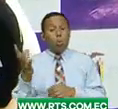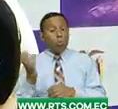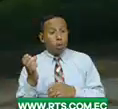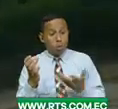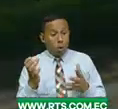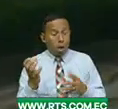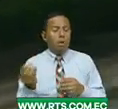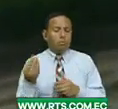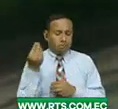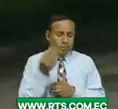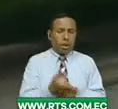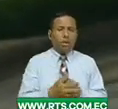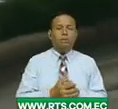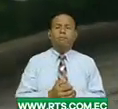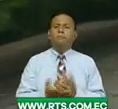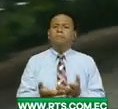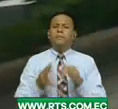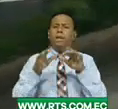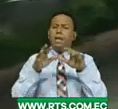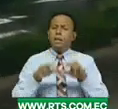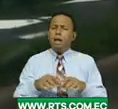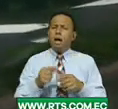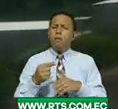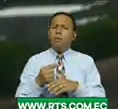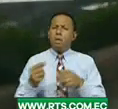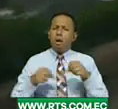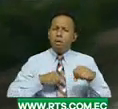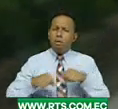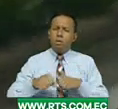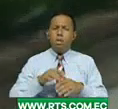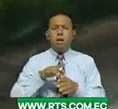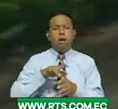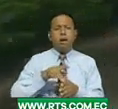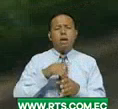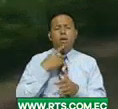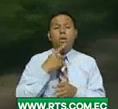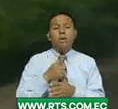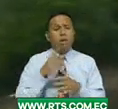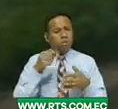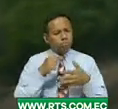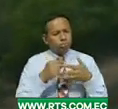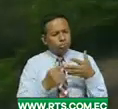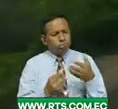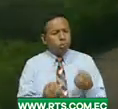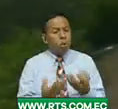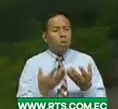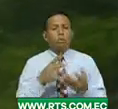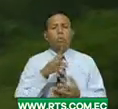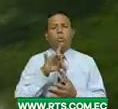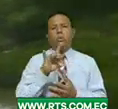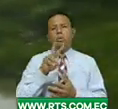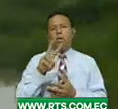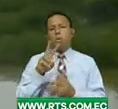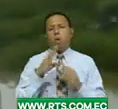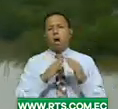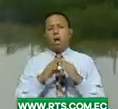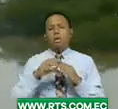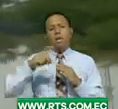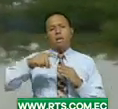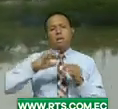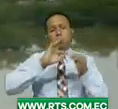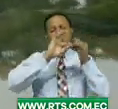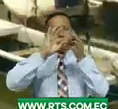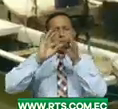Estado. Según el secretario de Gestión de Riesgos, hasta el momento se han contabilizado 82 viviendas que requieren